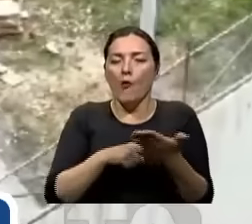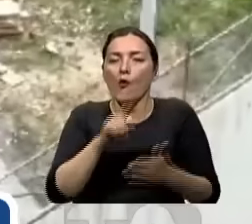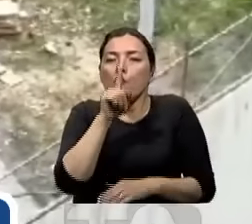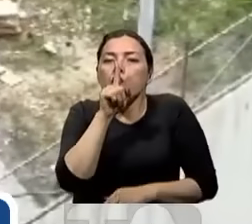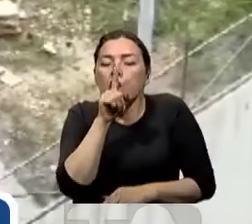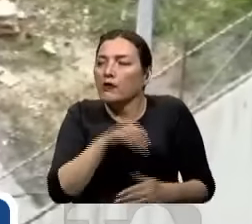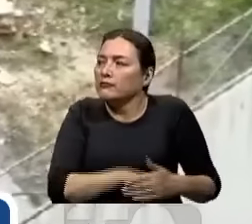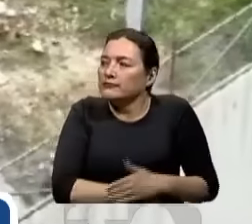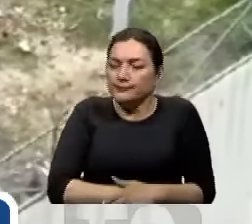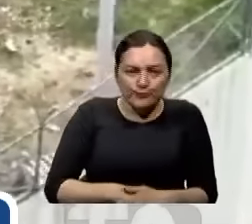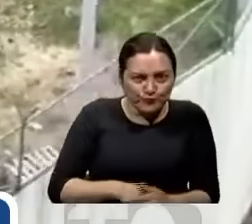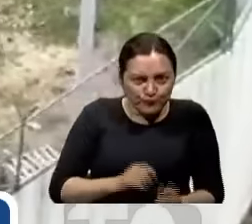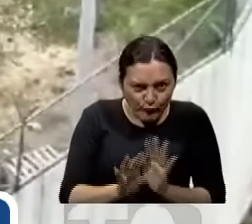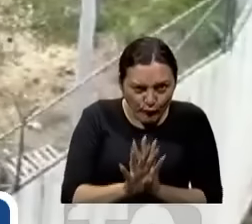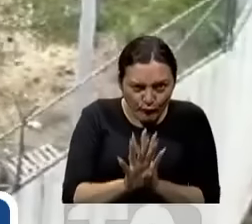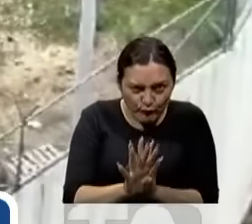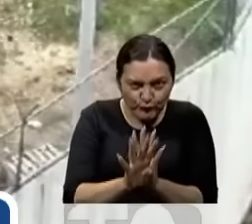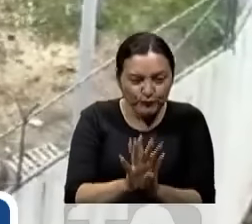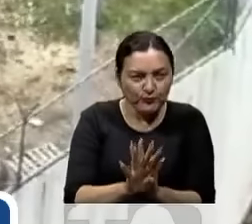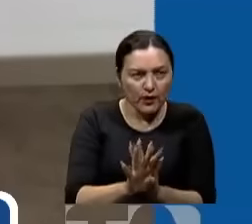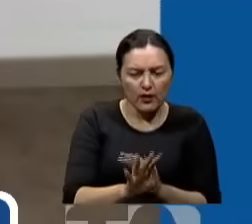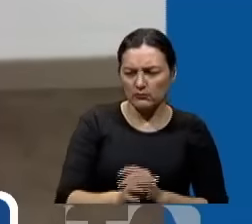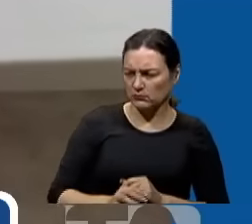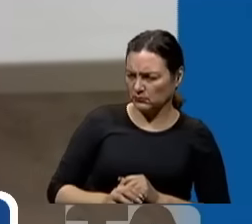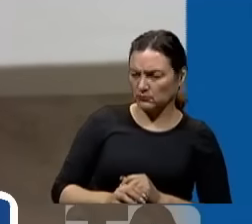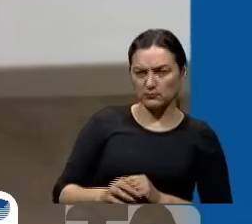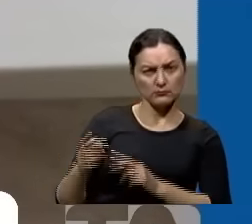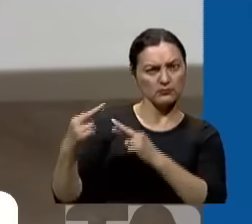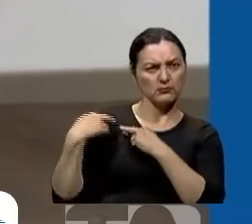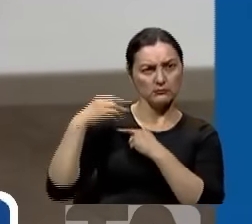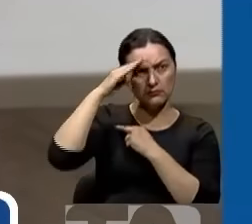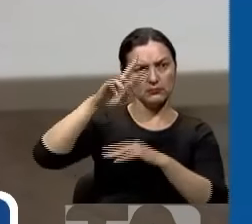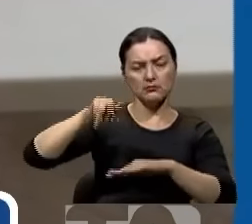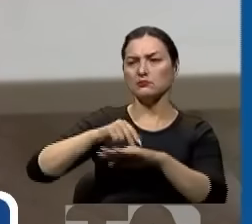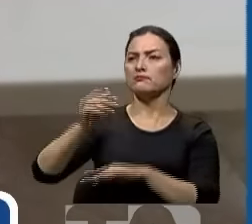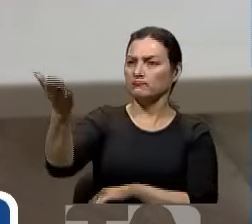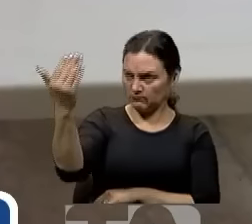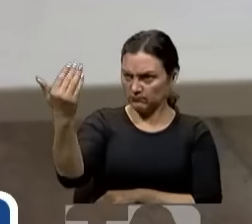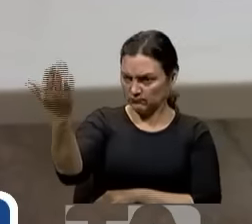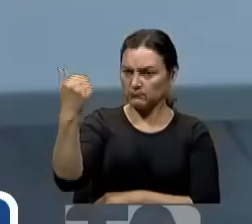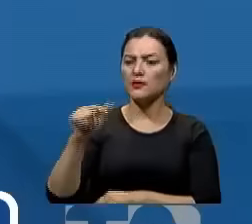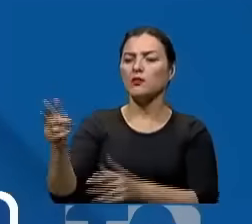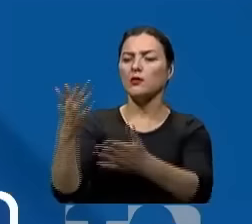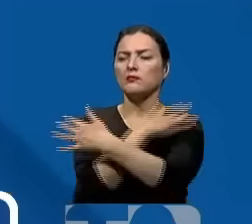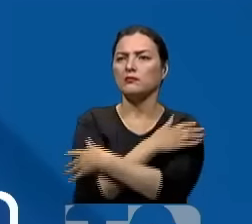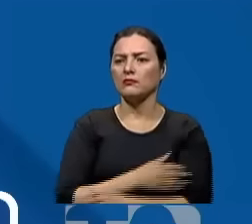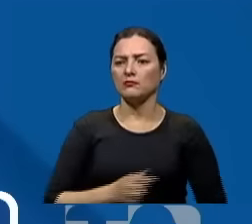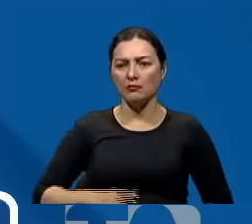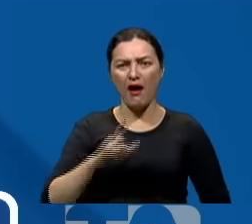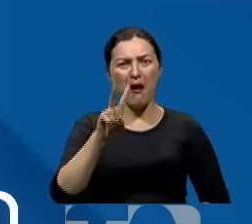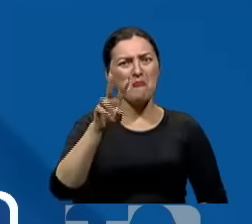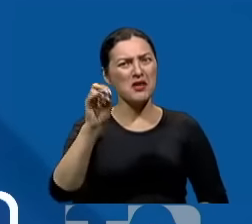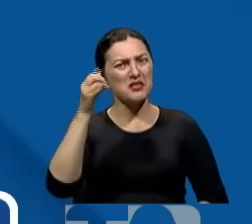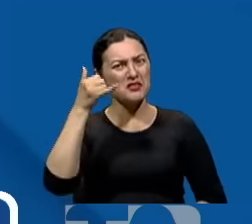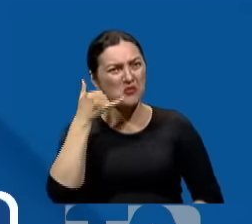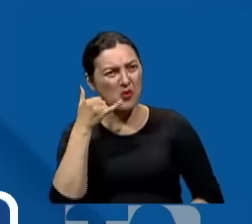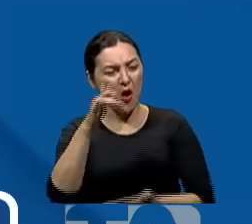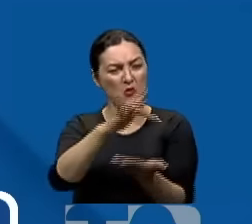con todo el apoyo, se percató que tenían en su poder 20 celulares, una tablet, dinero en efectivo, monedas de